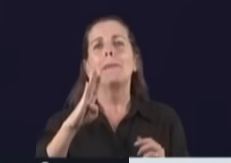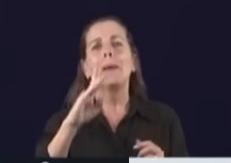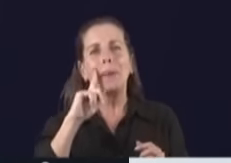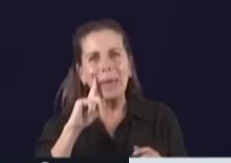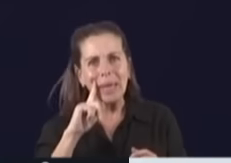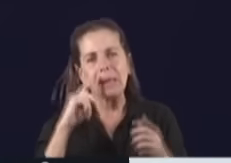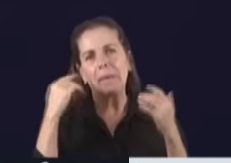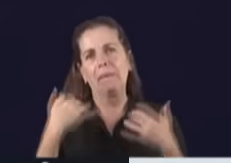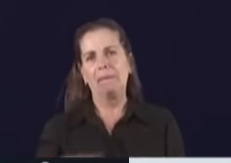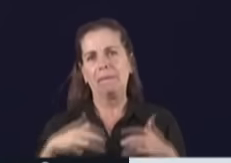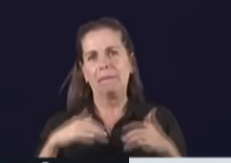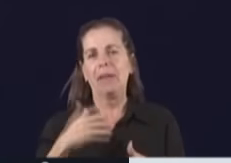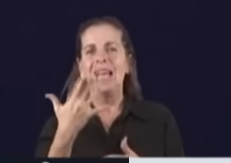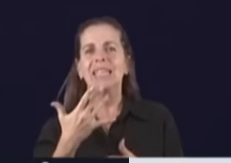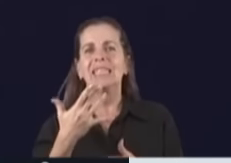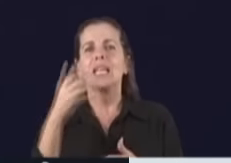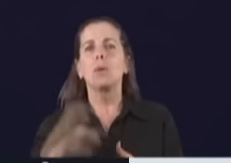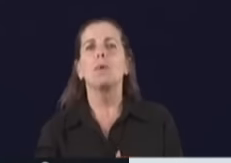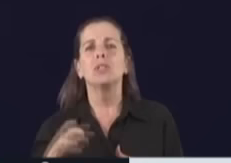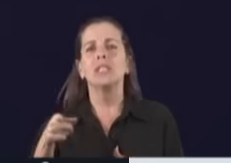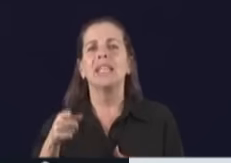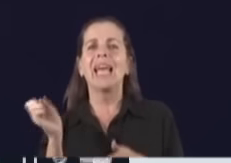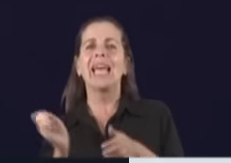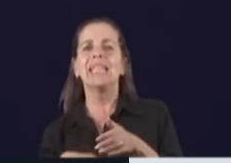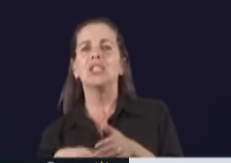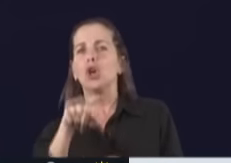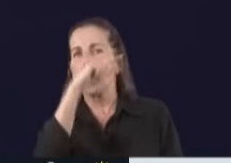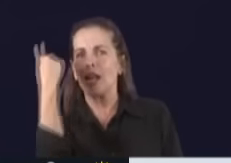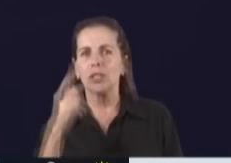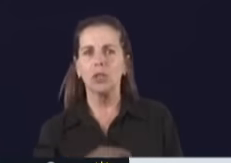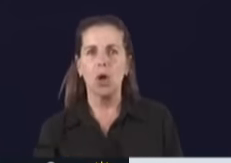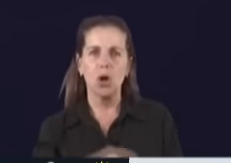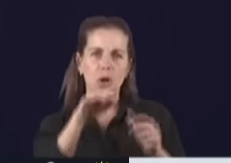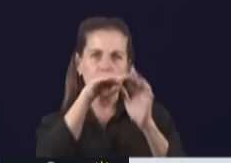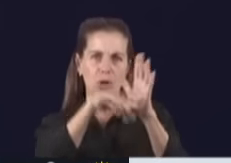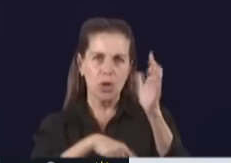5 puntos en el Tesoro de la Nación. Hubo